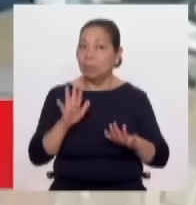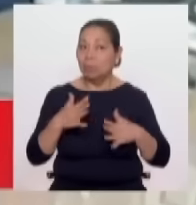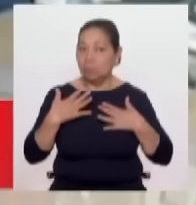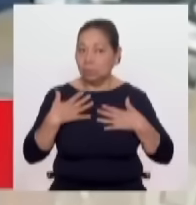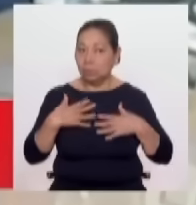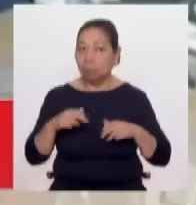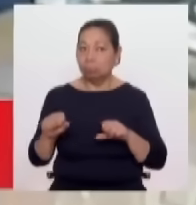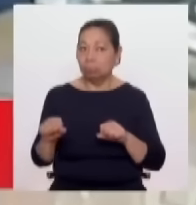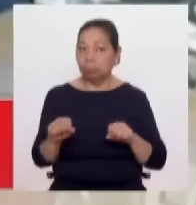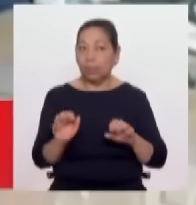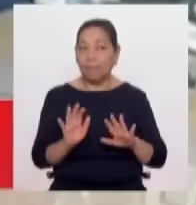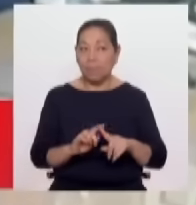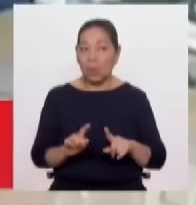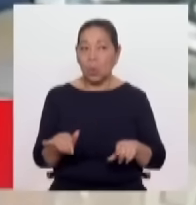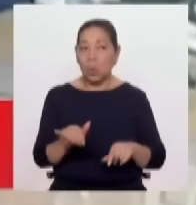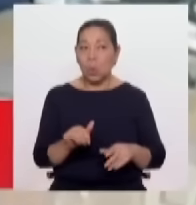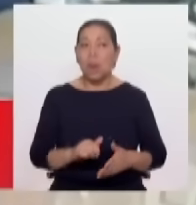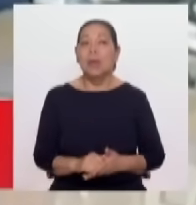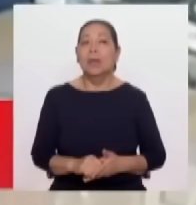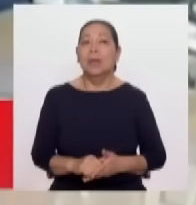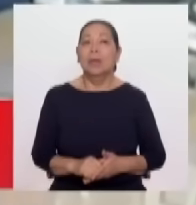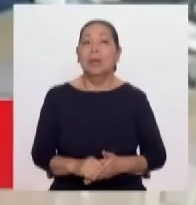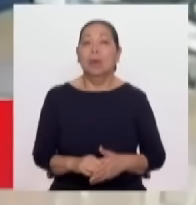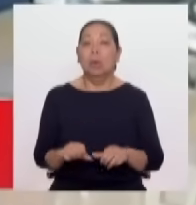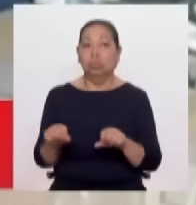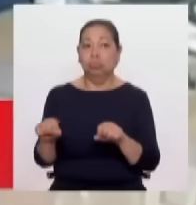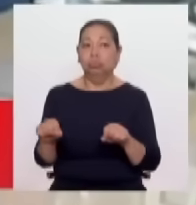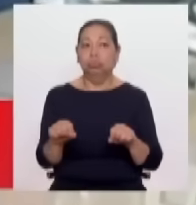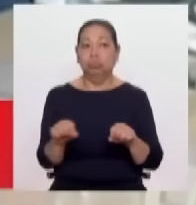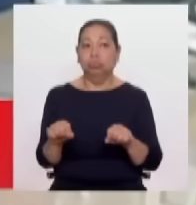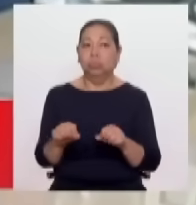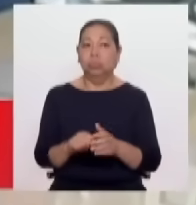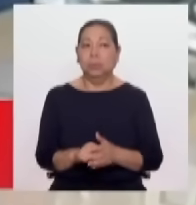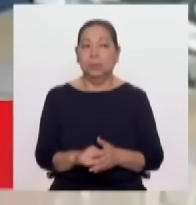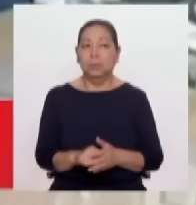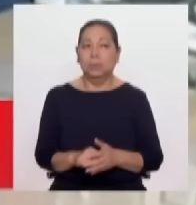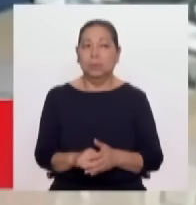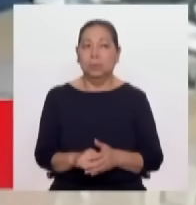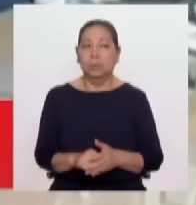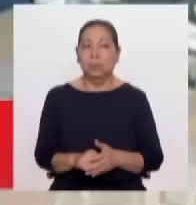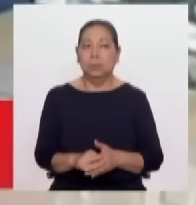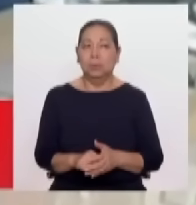también estamos tratando de hacer lo mismo. Pero el movimiento, exactamente a qué horas,